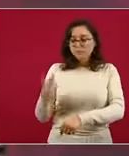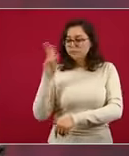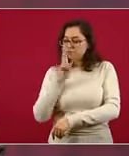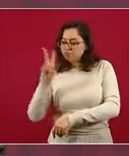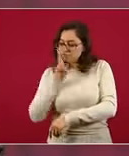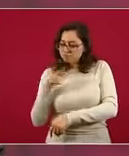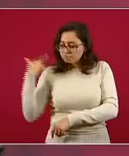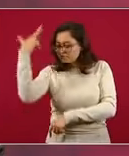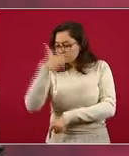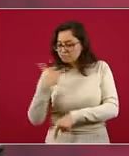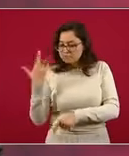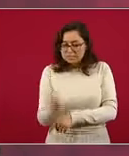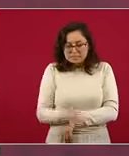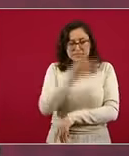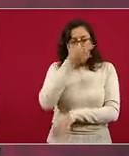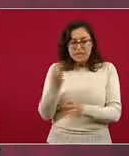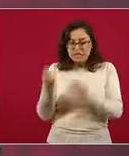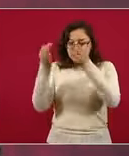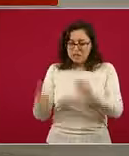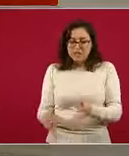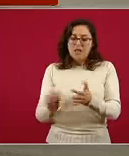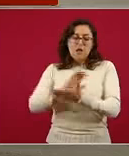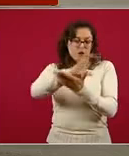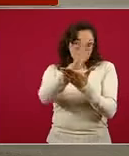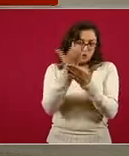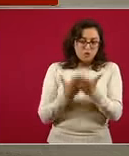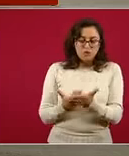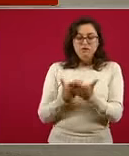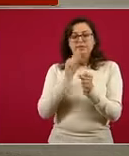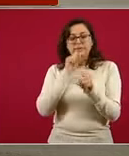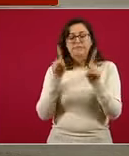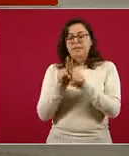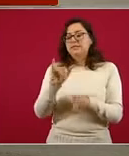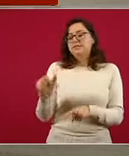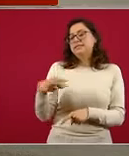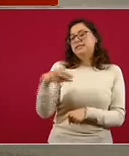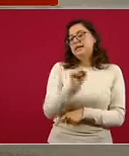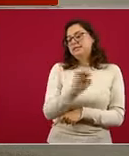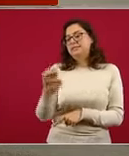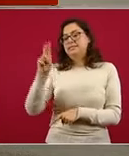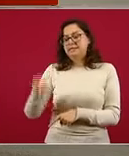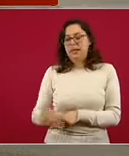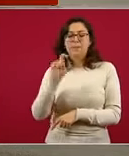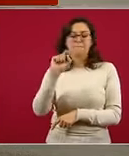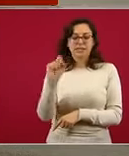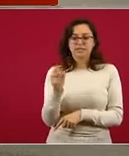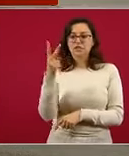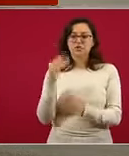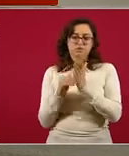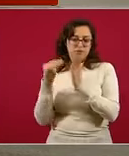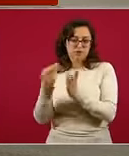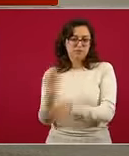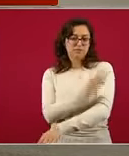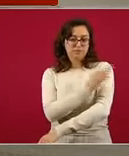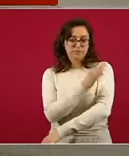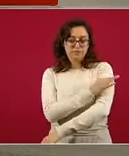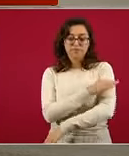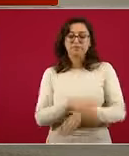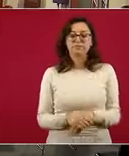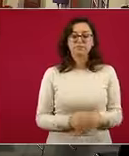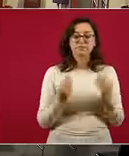análisis y formalización un contrato con Janssen hasta por 22 millones de dosis.